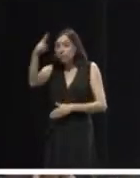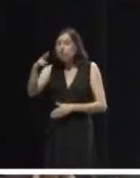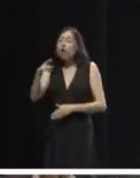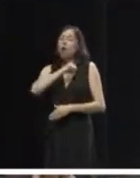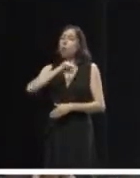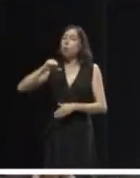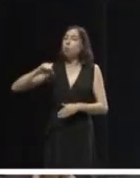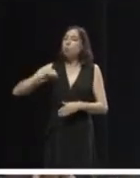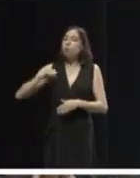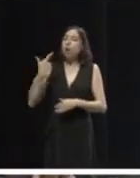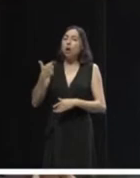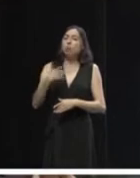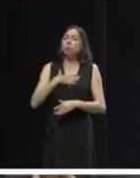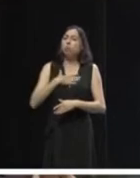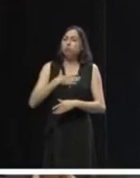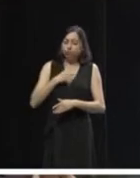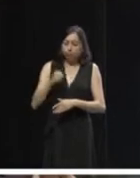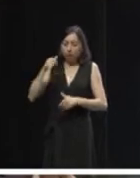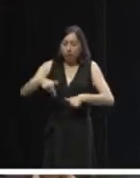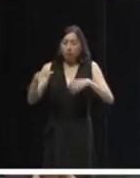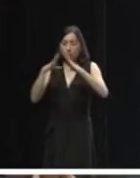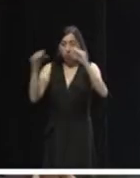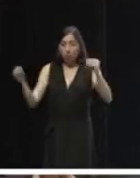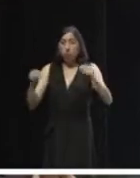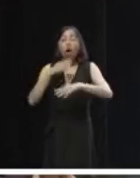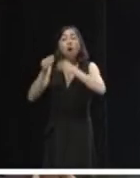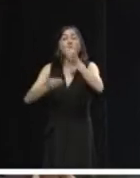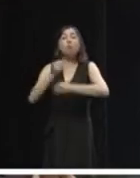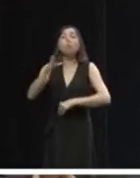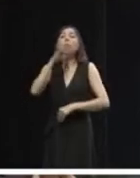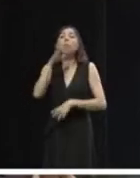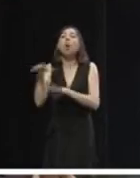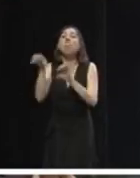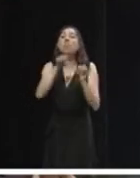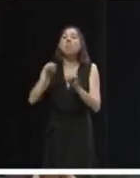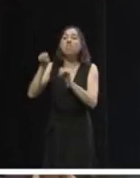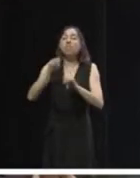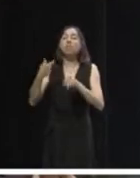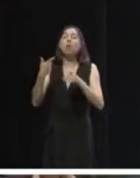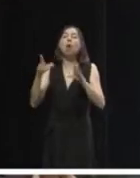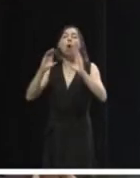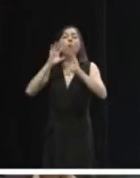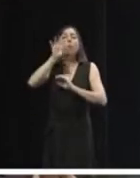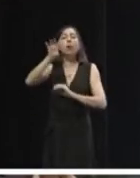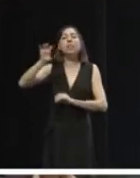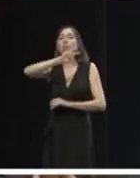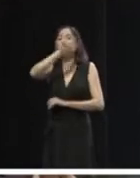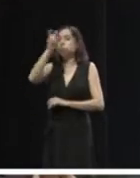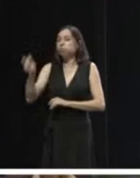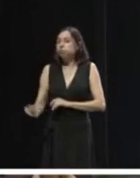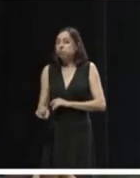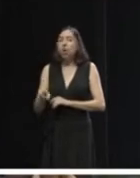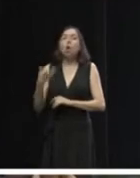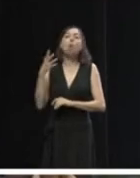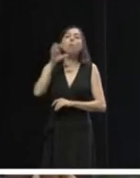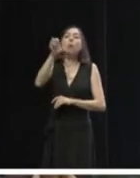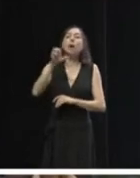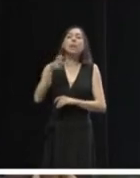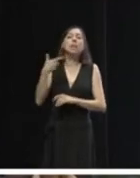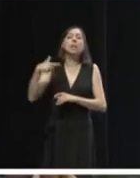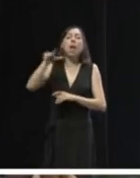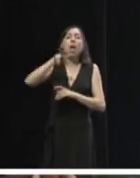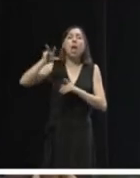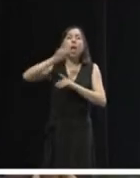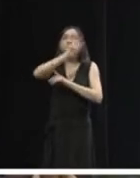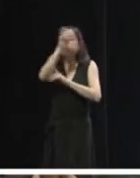soberanía andaluzas, lo hacemos porque defendemos un país plural, un país plurinacional, diverso,